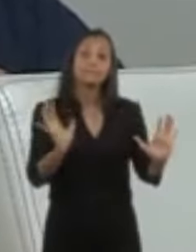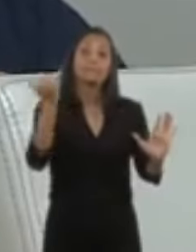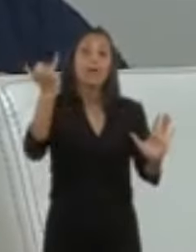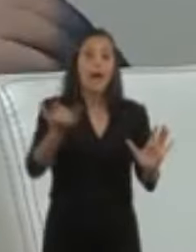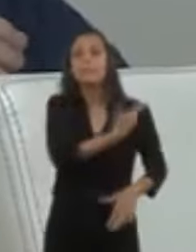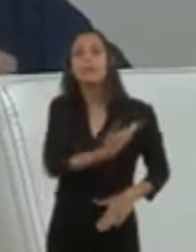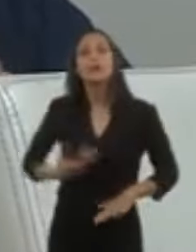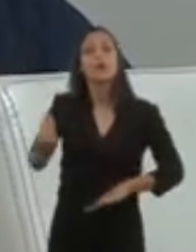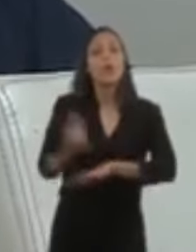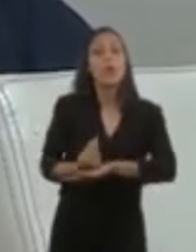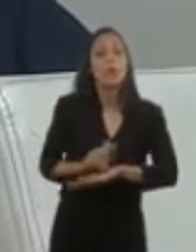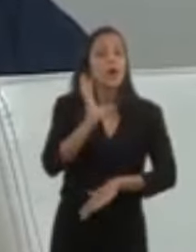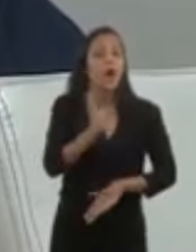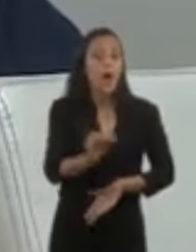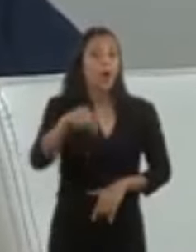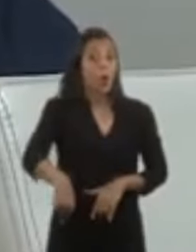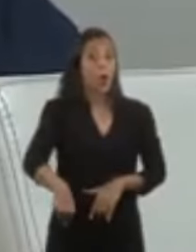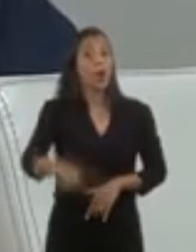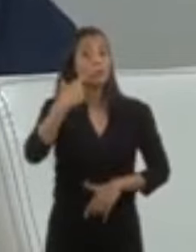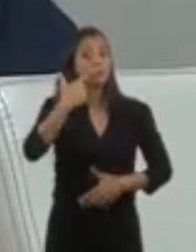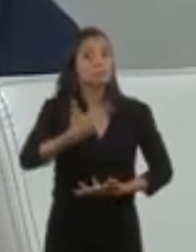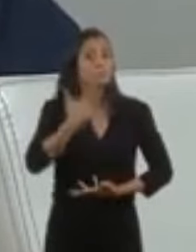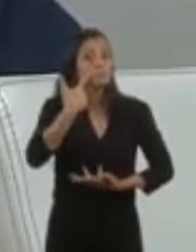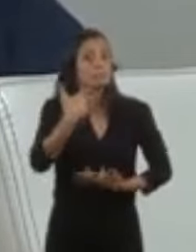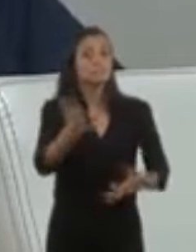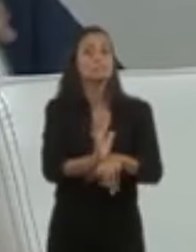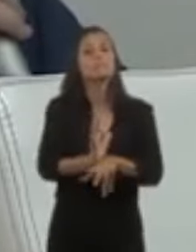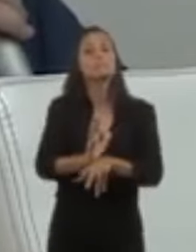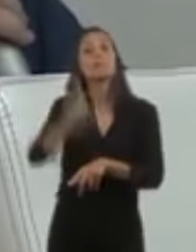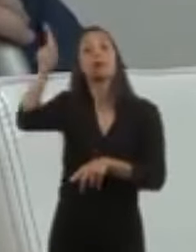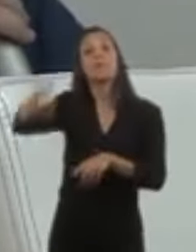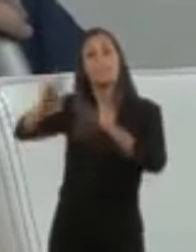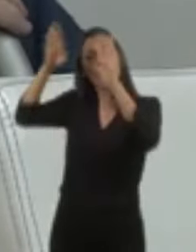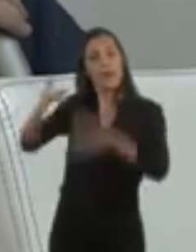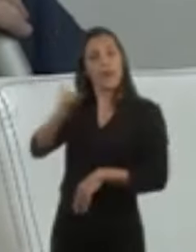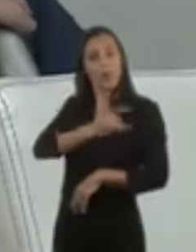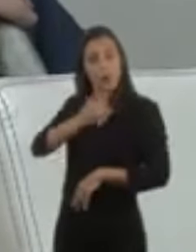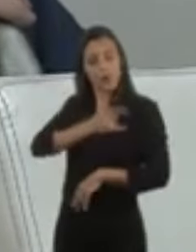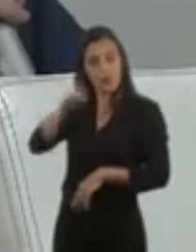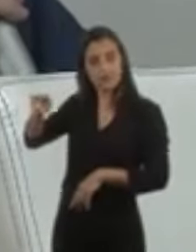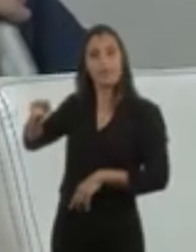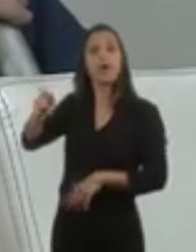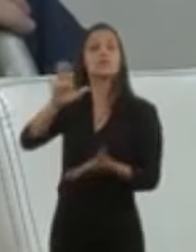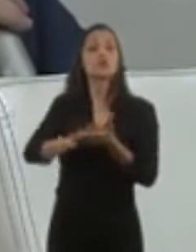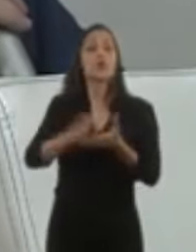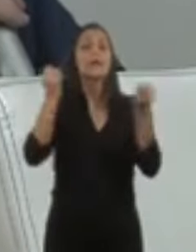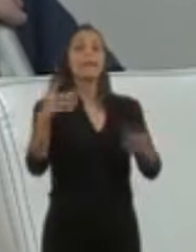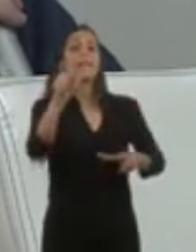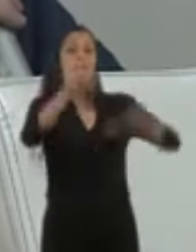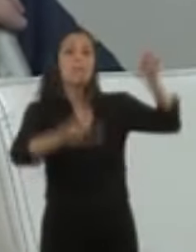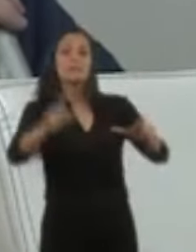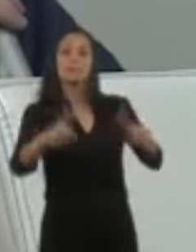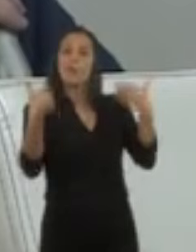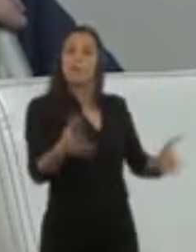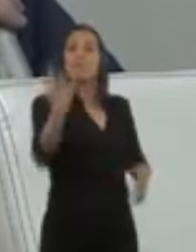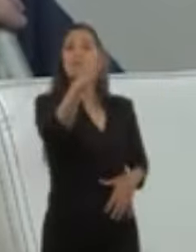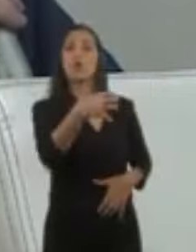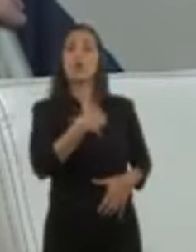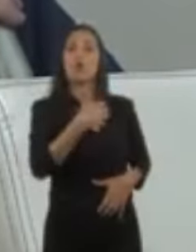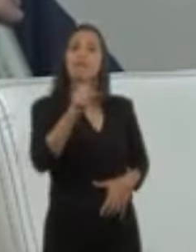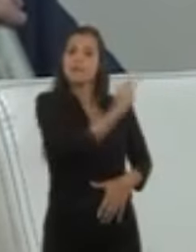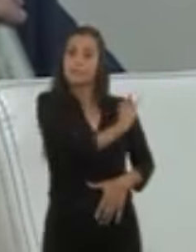gobierno hoy se conoció un estudio de la Universidad de itela el índice de confianza en el gobierno y Eh